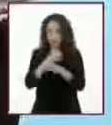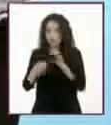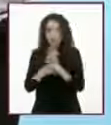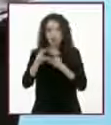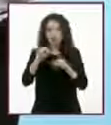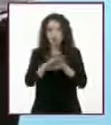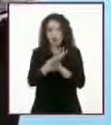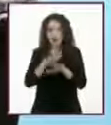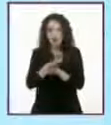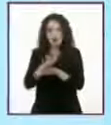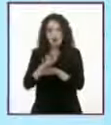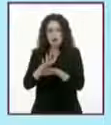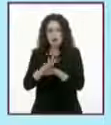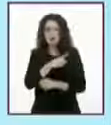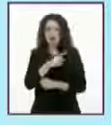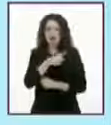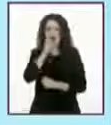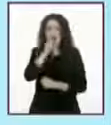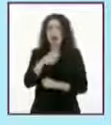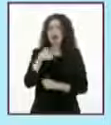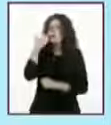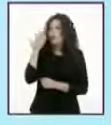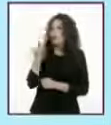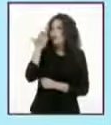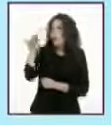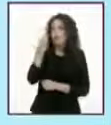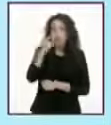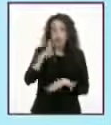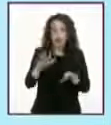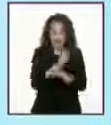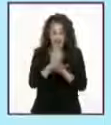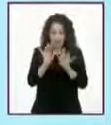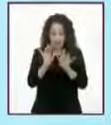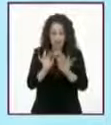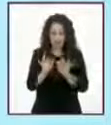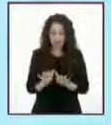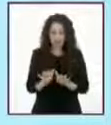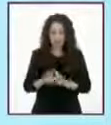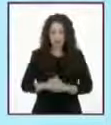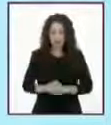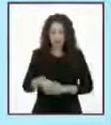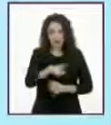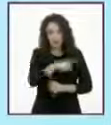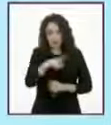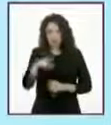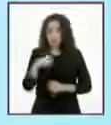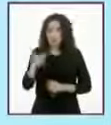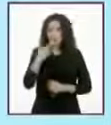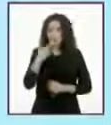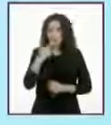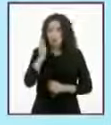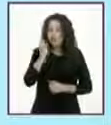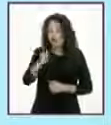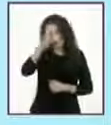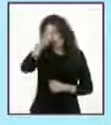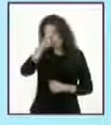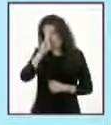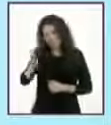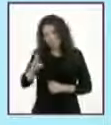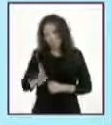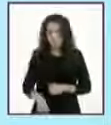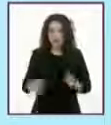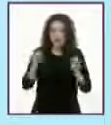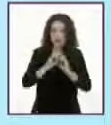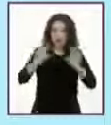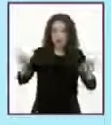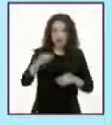queremos solicitar. Al redactar una carta formal hay que usar fórmulas respetuosas, ser claros al hacer la petición y